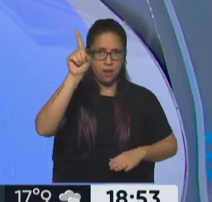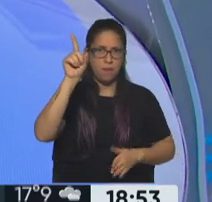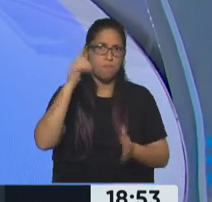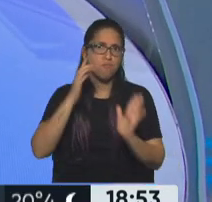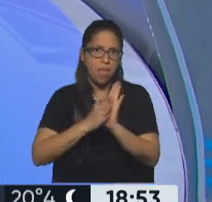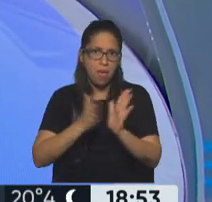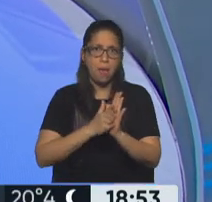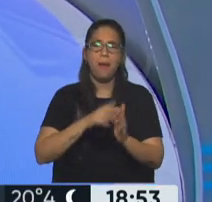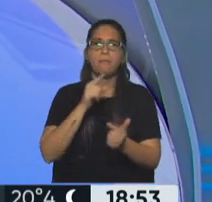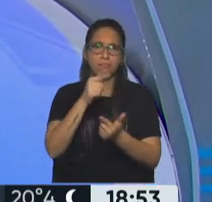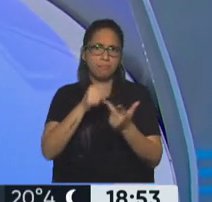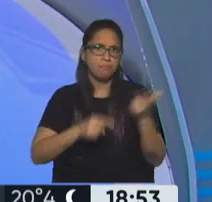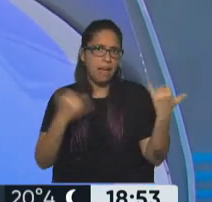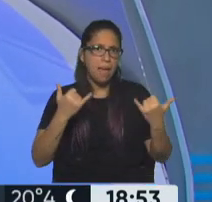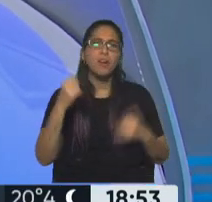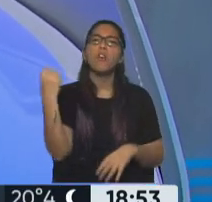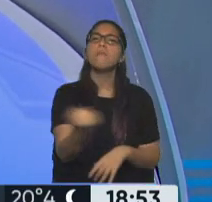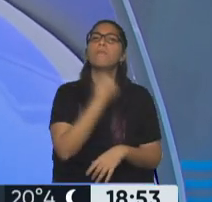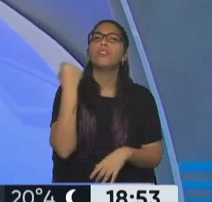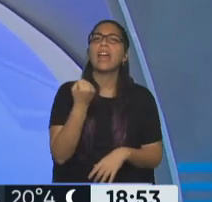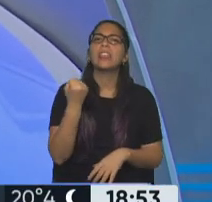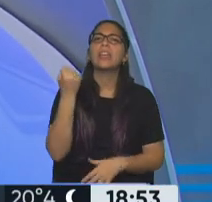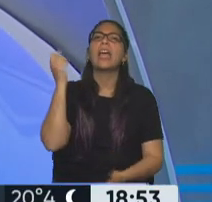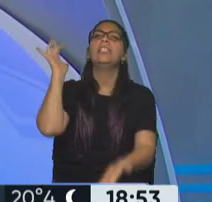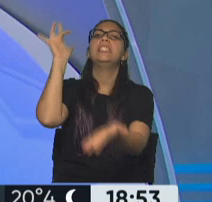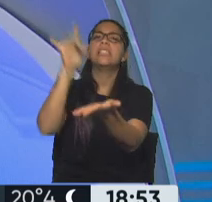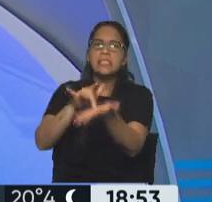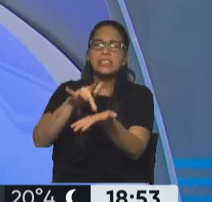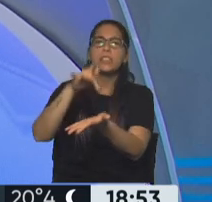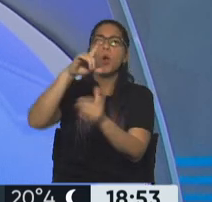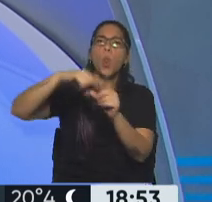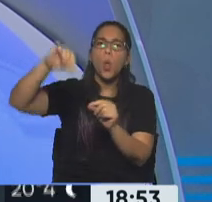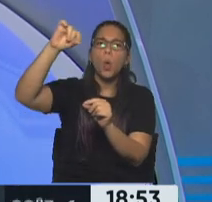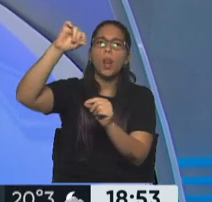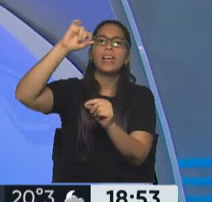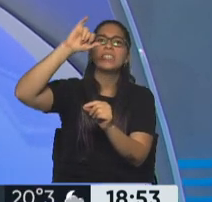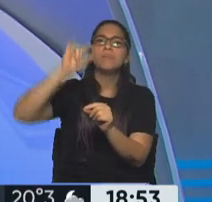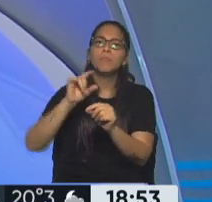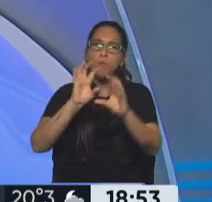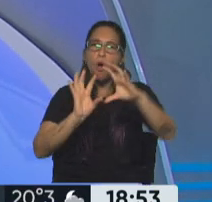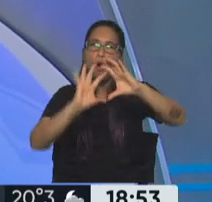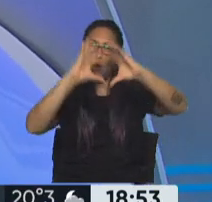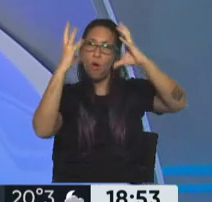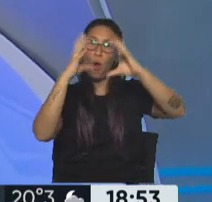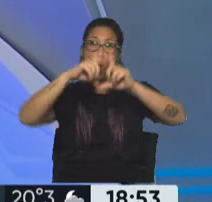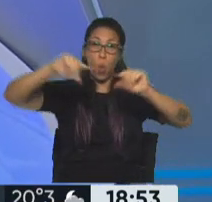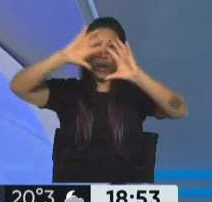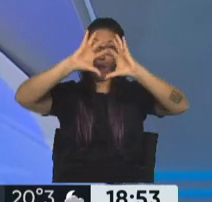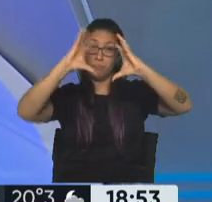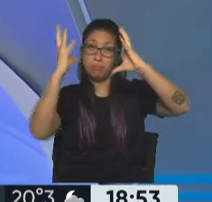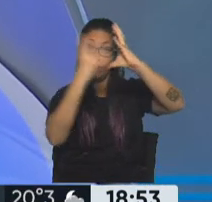a la luna Pero por qué es tan importante alunizar cerca del Polo Sur ellos dejaron